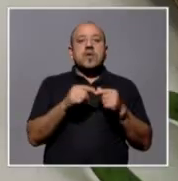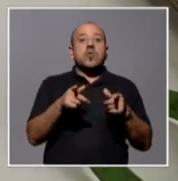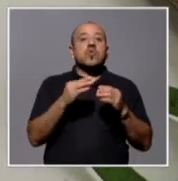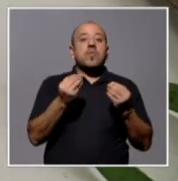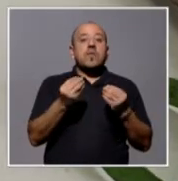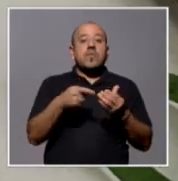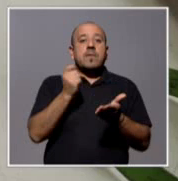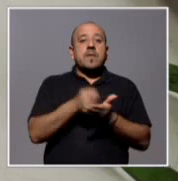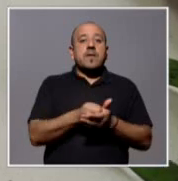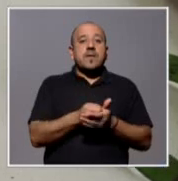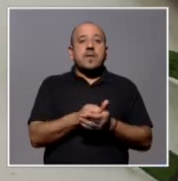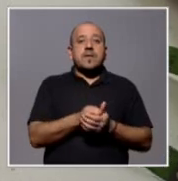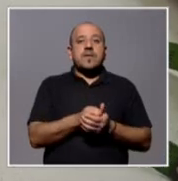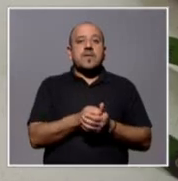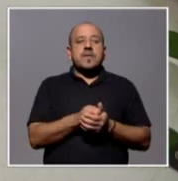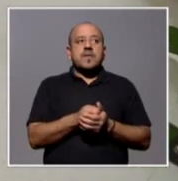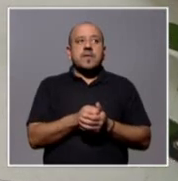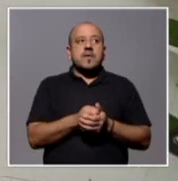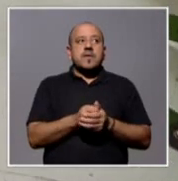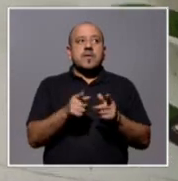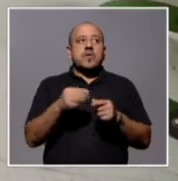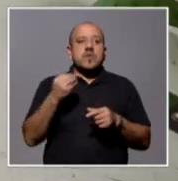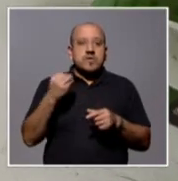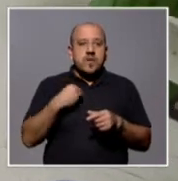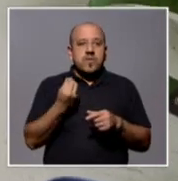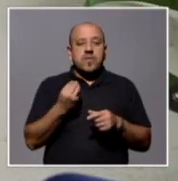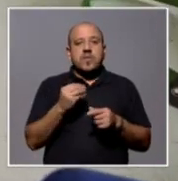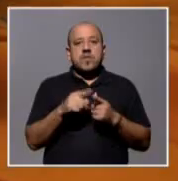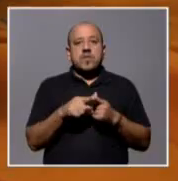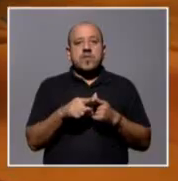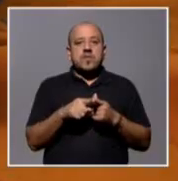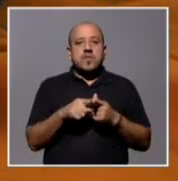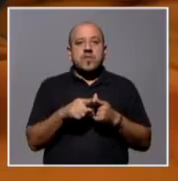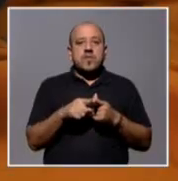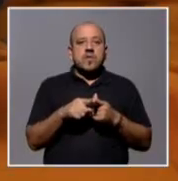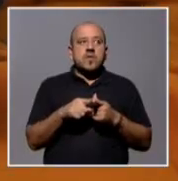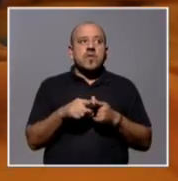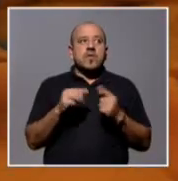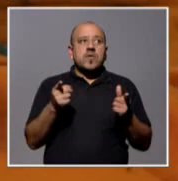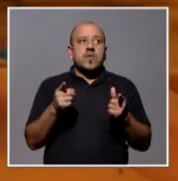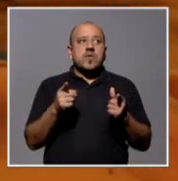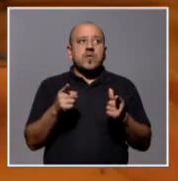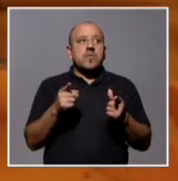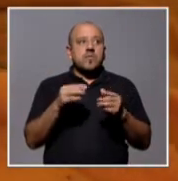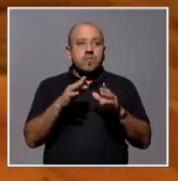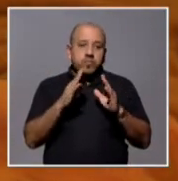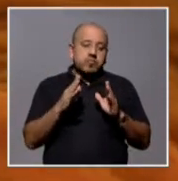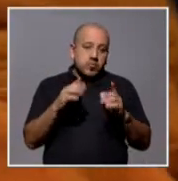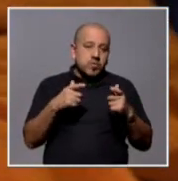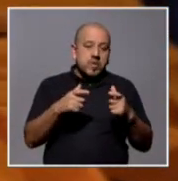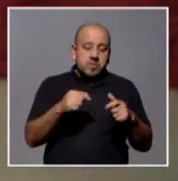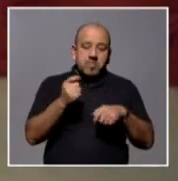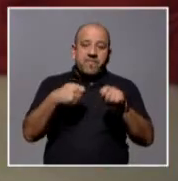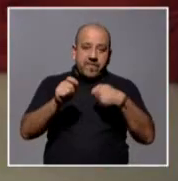gastos, ¿no? Y bueno, nos salvó de que tuvo buena venta el tapaboca y con